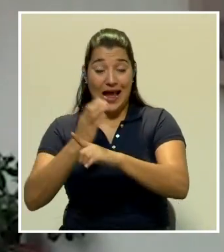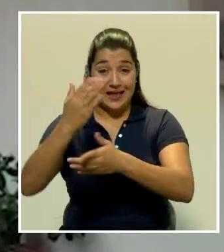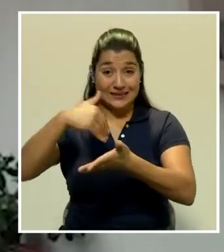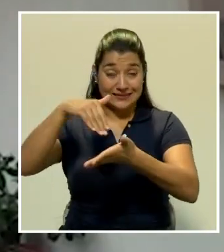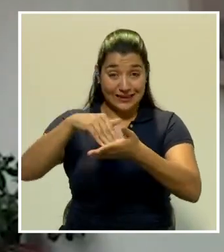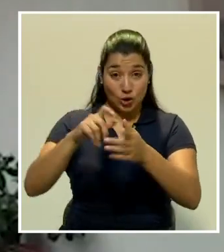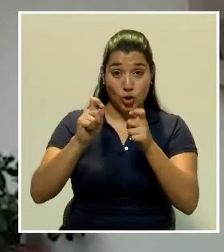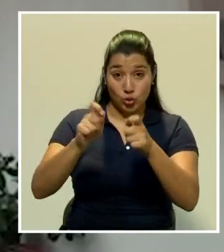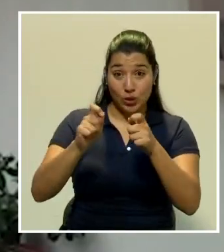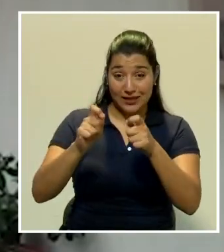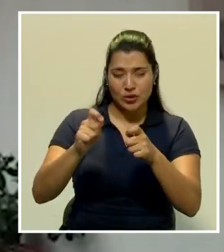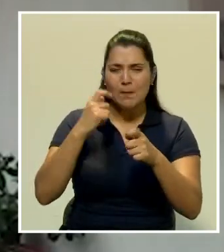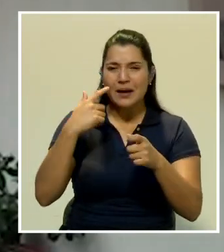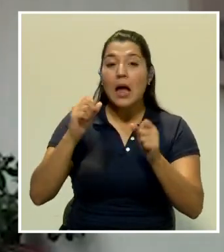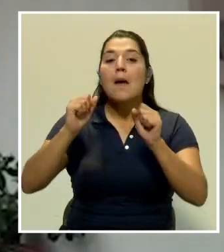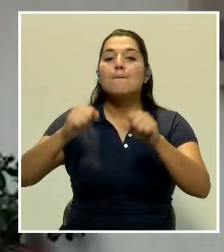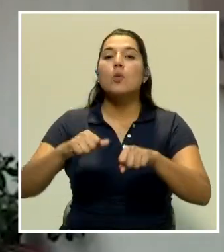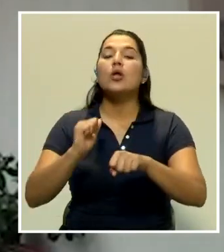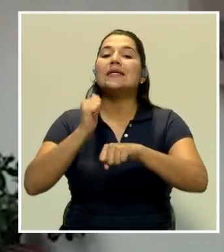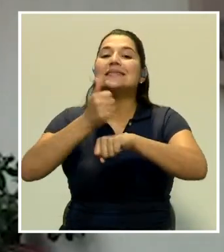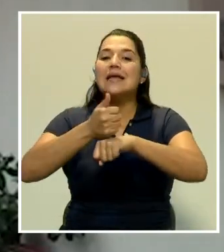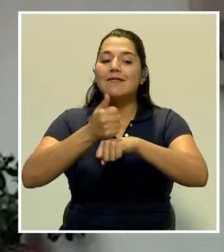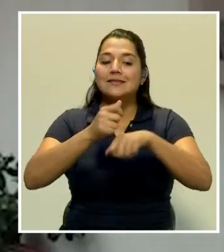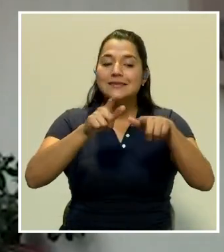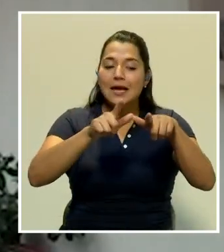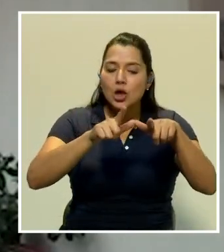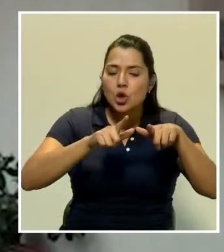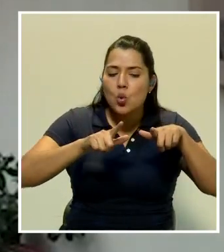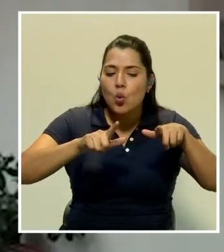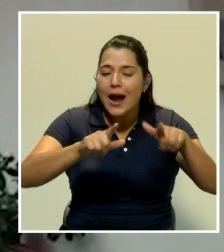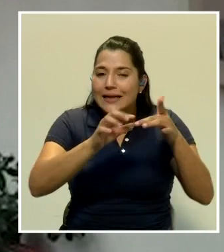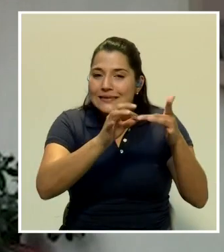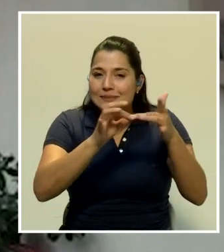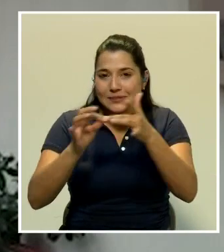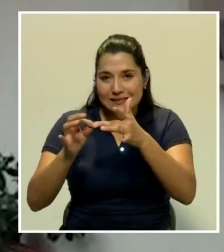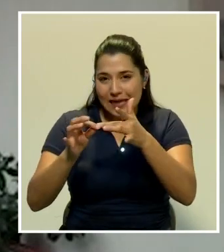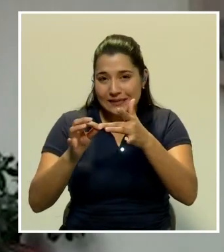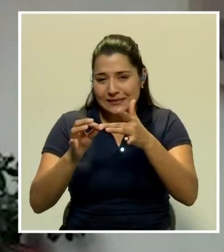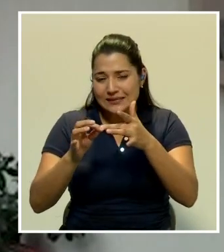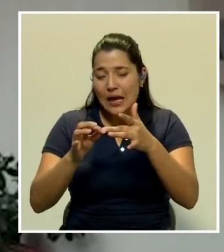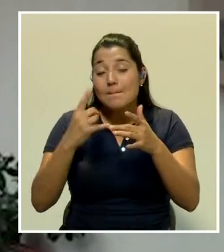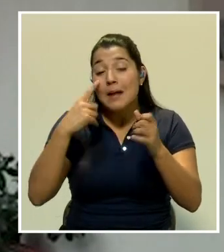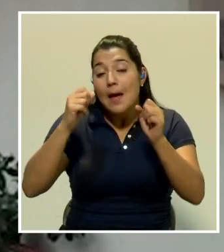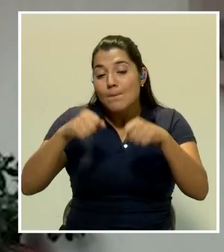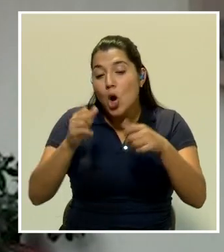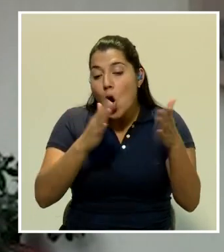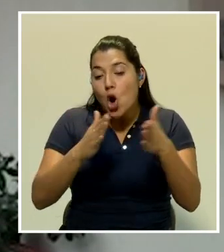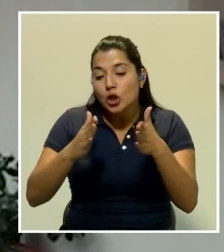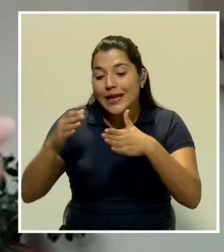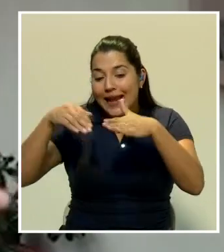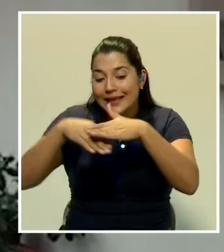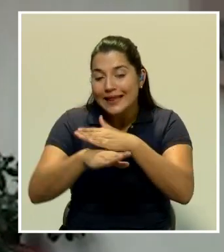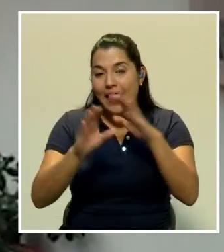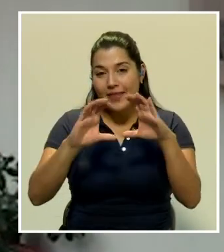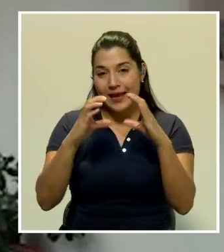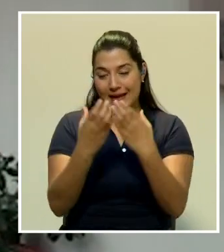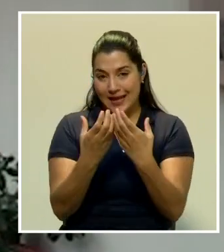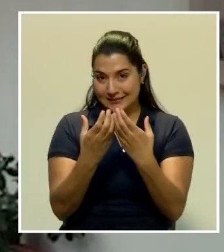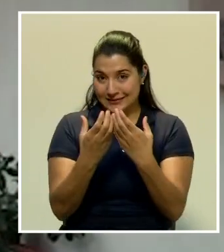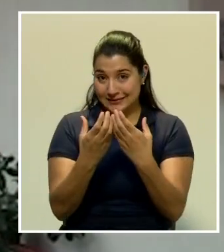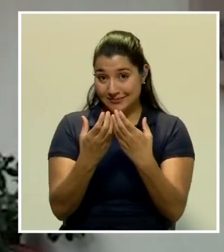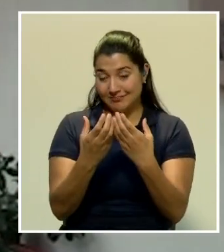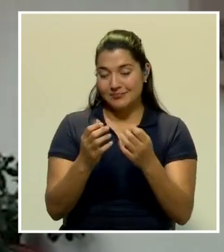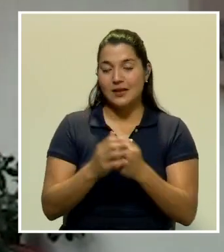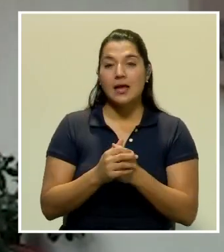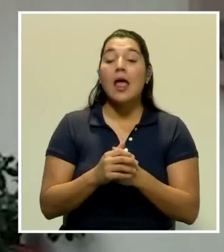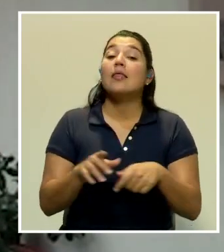escenarios diseñados específicamente para estos, para ver cómo vamos a ir reincorporando a los estudiantes a las aulas. Por supuesto que se tiene